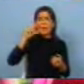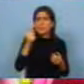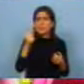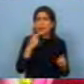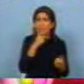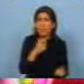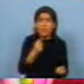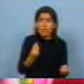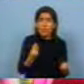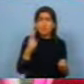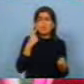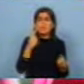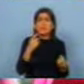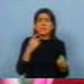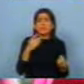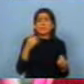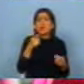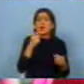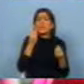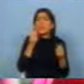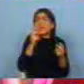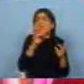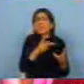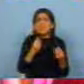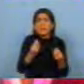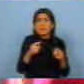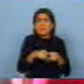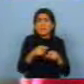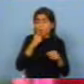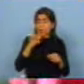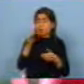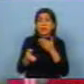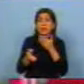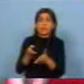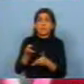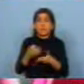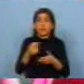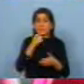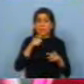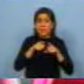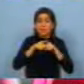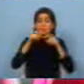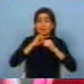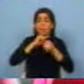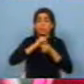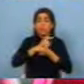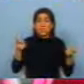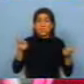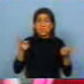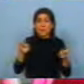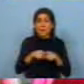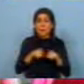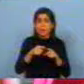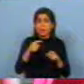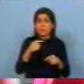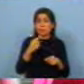digamos, low profile, es un tipo de perfil bajo. ¿Qué le dice Codevila cuando ella le dice, quiero el Alfano chocha con el HD? Primero